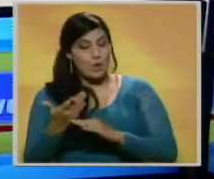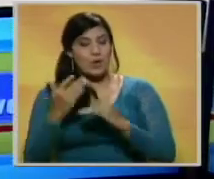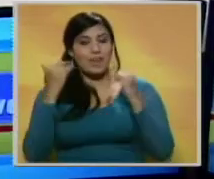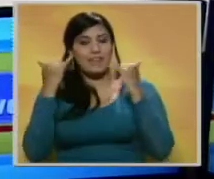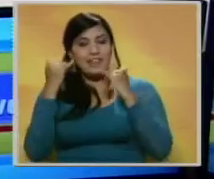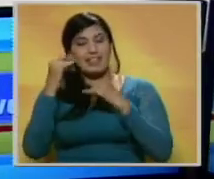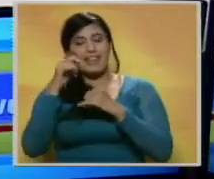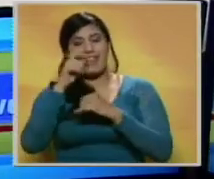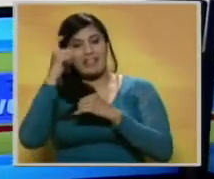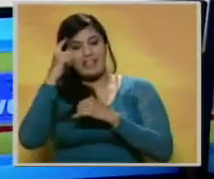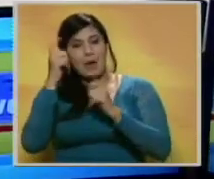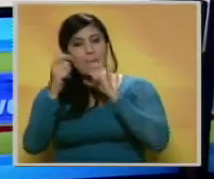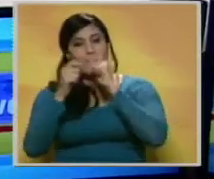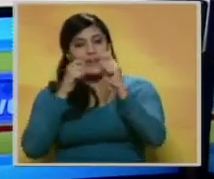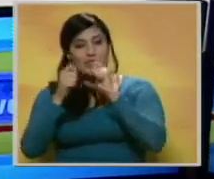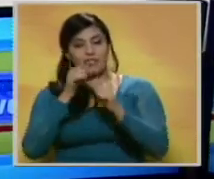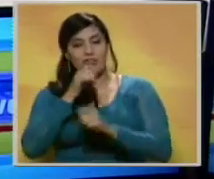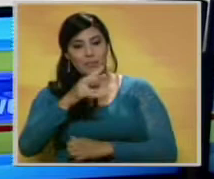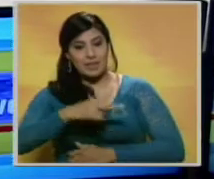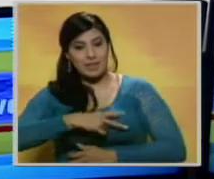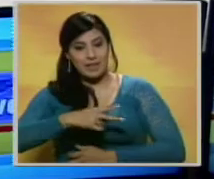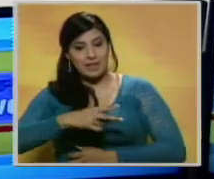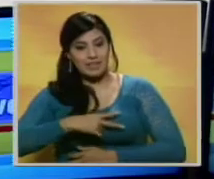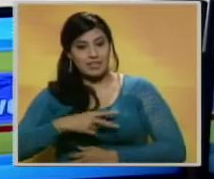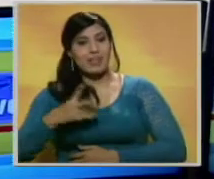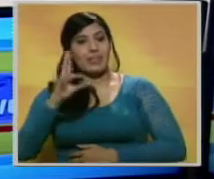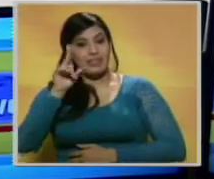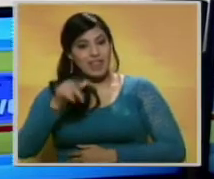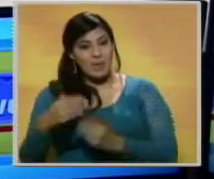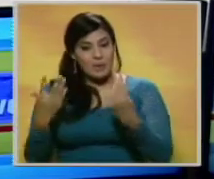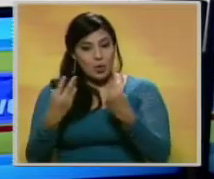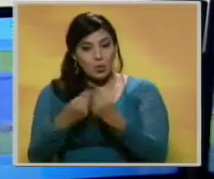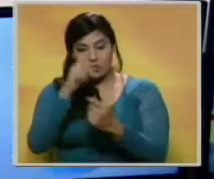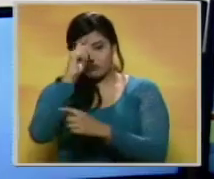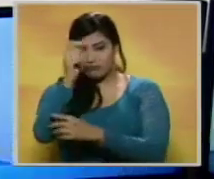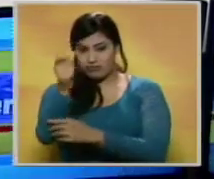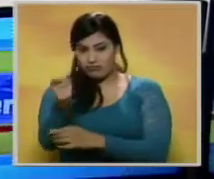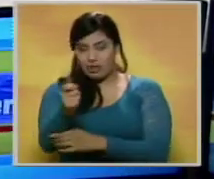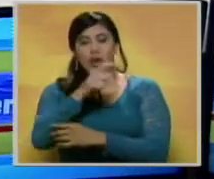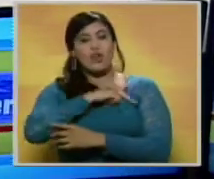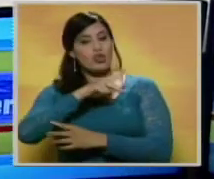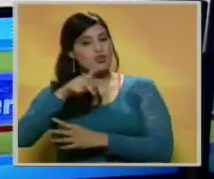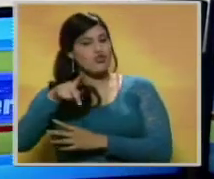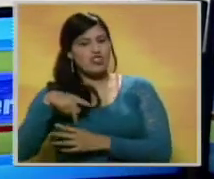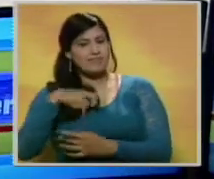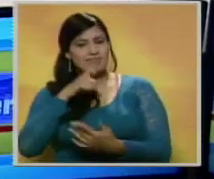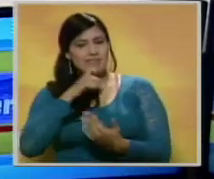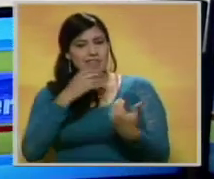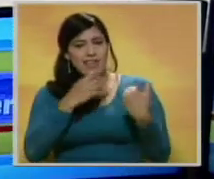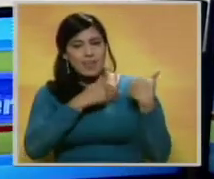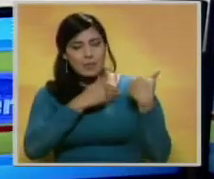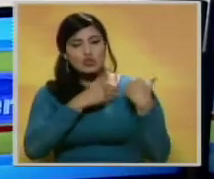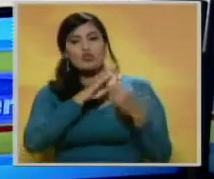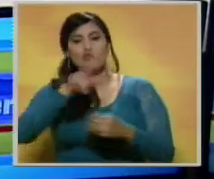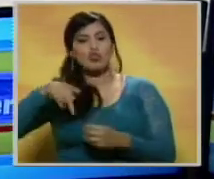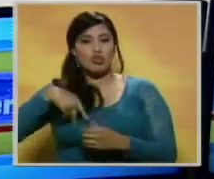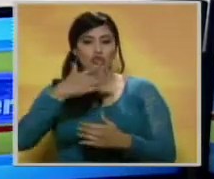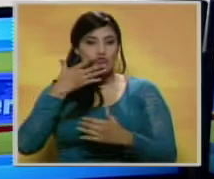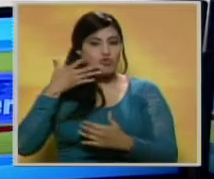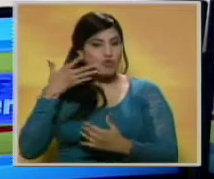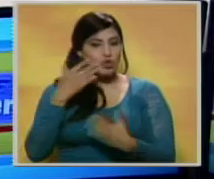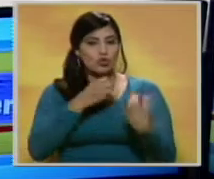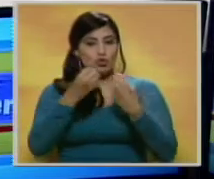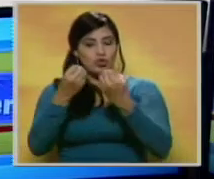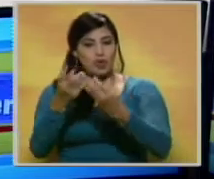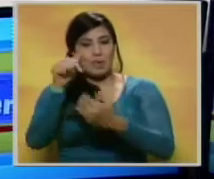celebrar el Día del Periodista en Noticiero Venevisión es también a través del reconocimiento que nos hacen y estamos muy orgullosos del reconocimiento